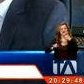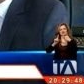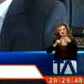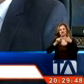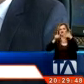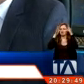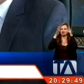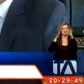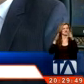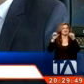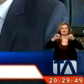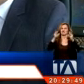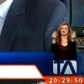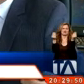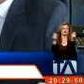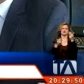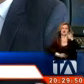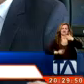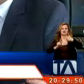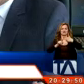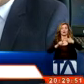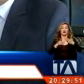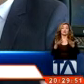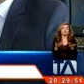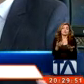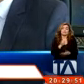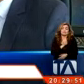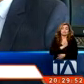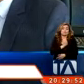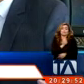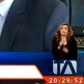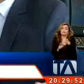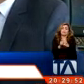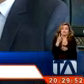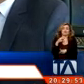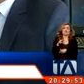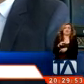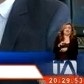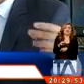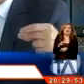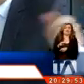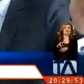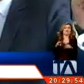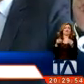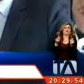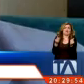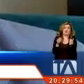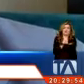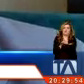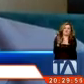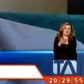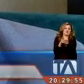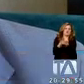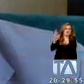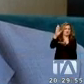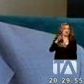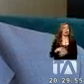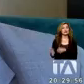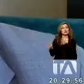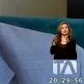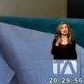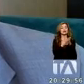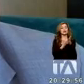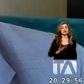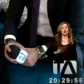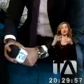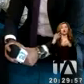atención adecuada al usuario y lamentablemente el mercado a este tipo de ineficiencias lo que hace es expulsarlo. El presidente de Justicia Vial